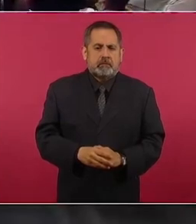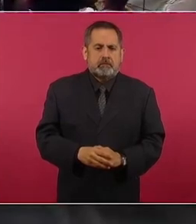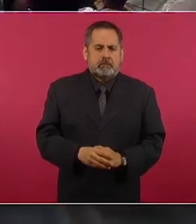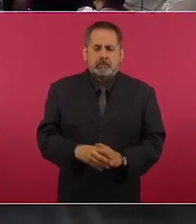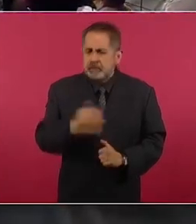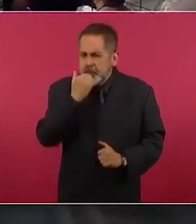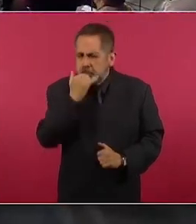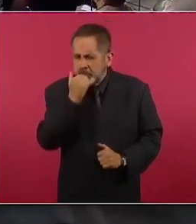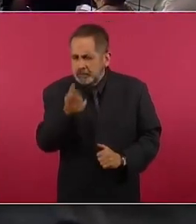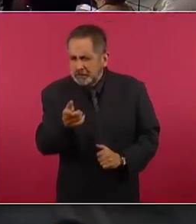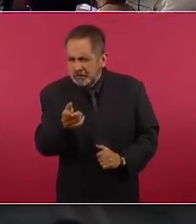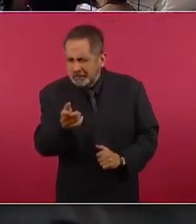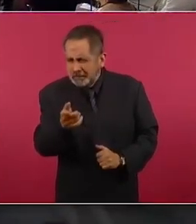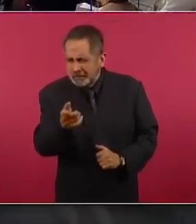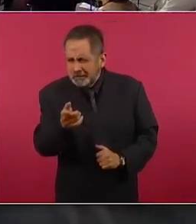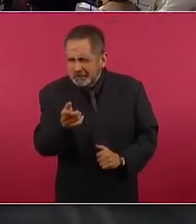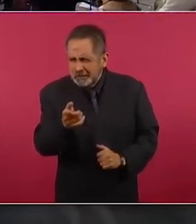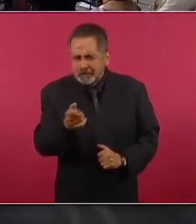¿Mande?